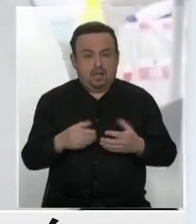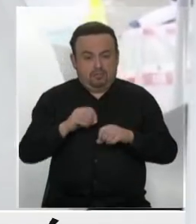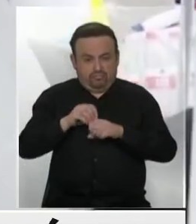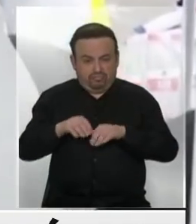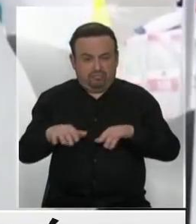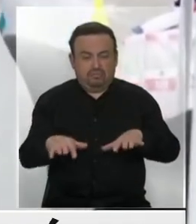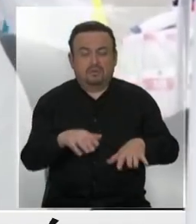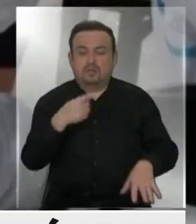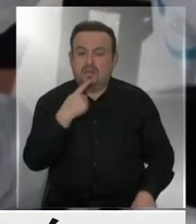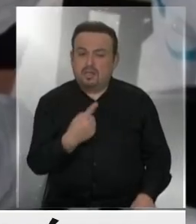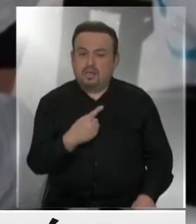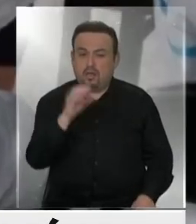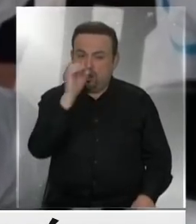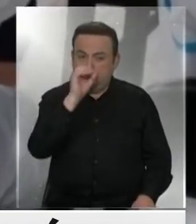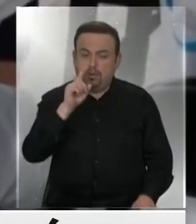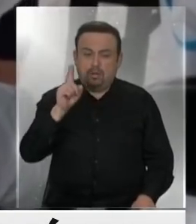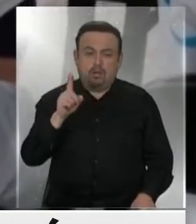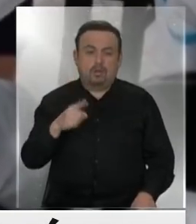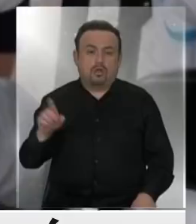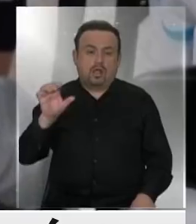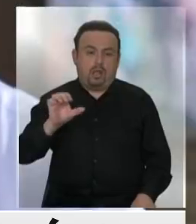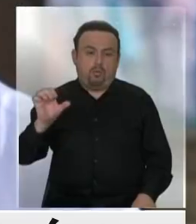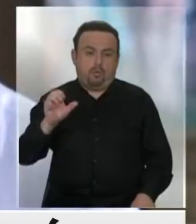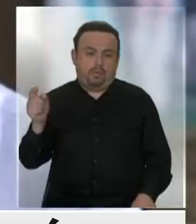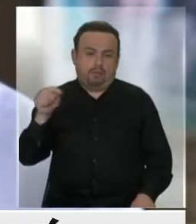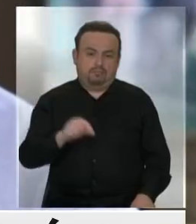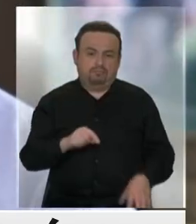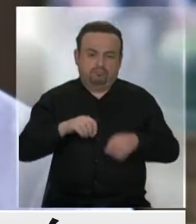rebrote. Según ellos, provino desde el exterior.